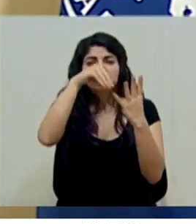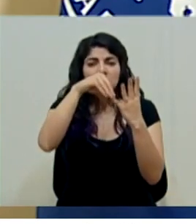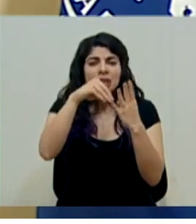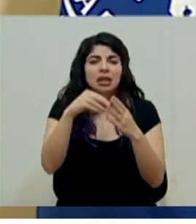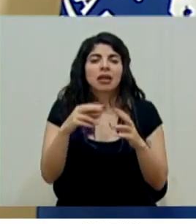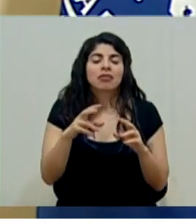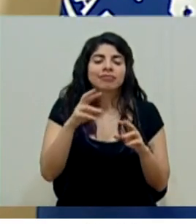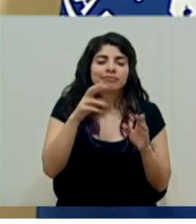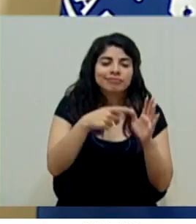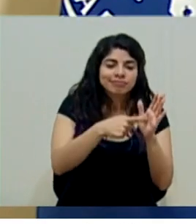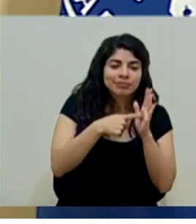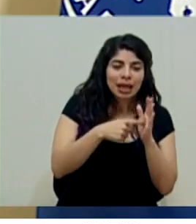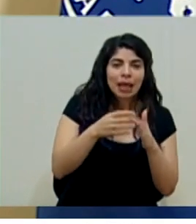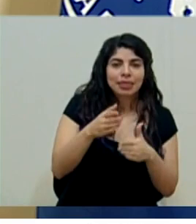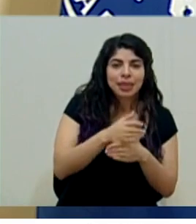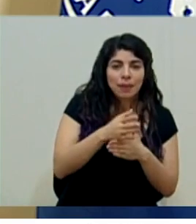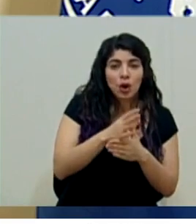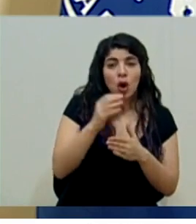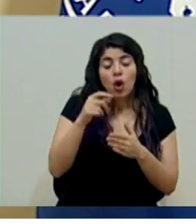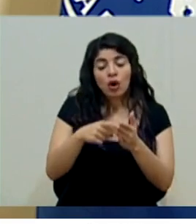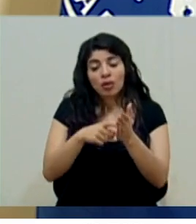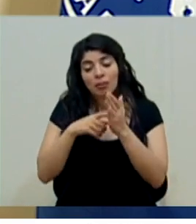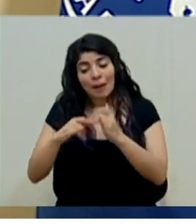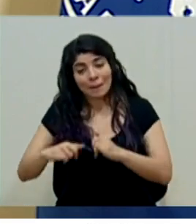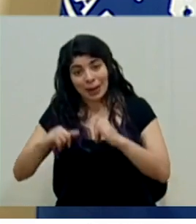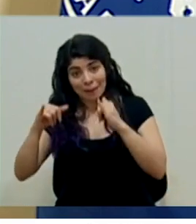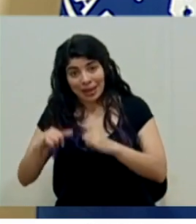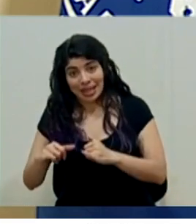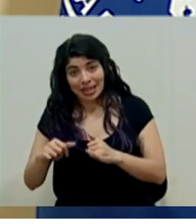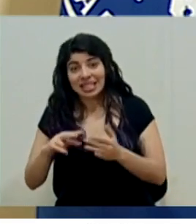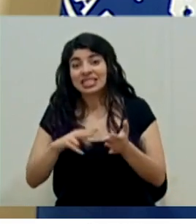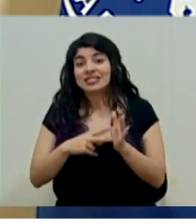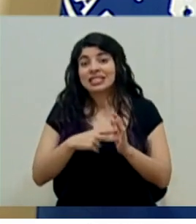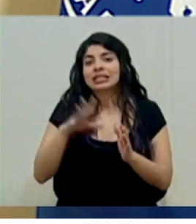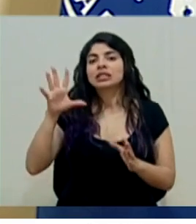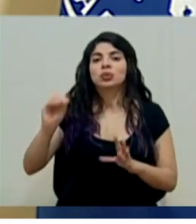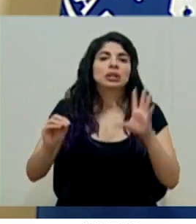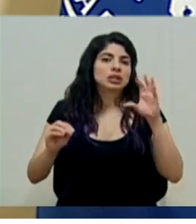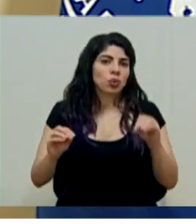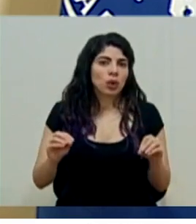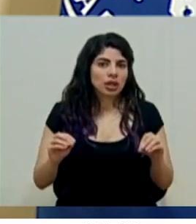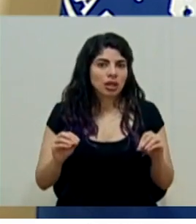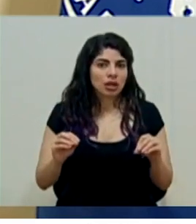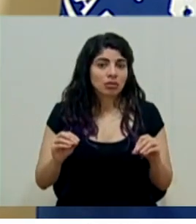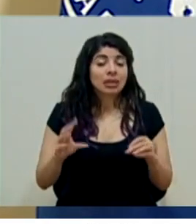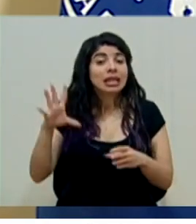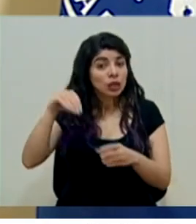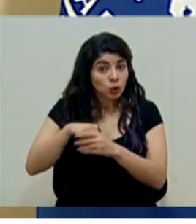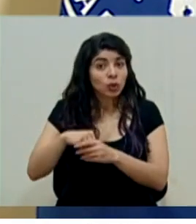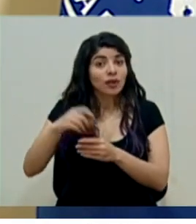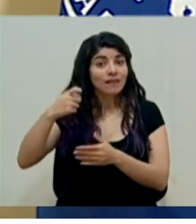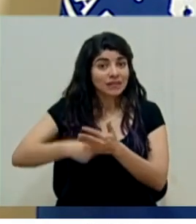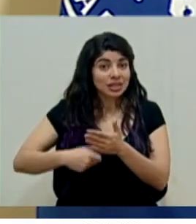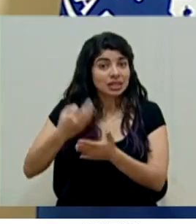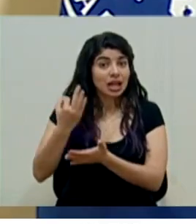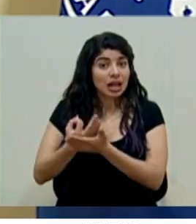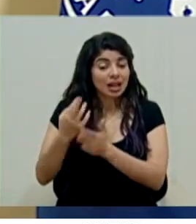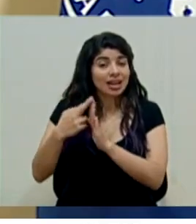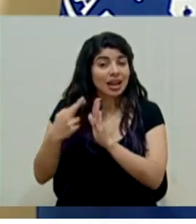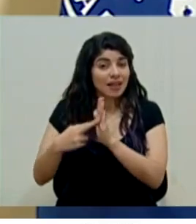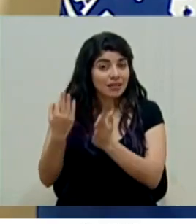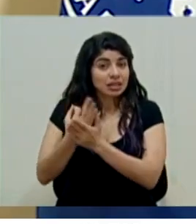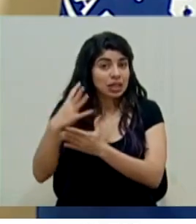y permanentes a ese momento, es de 50-50, contando la regla fiscal, que eso es